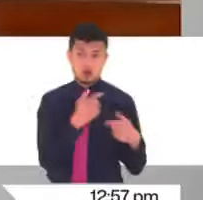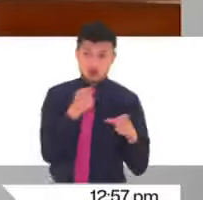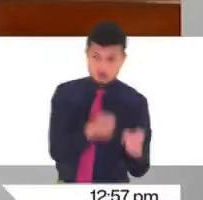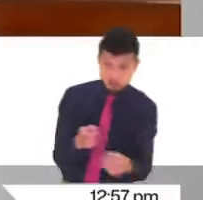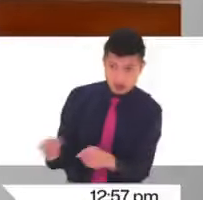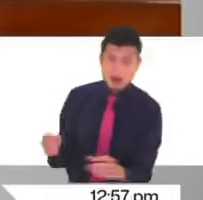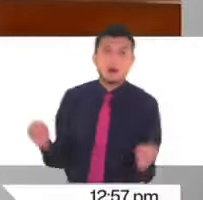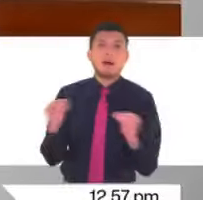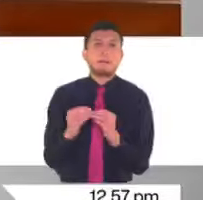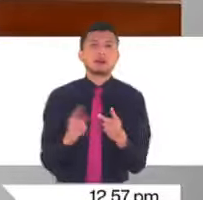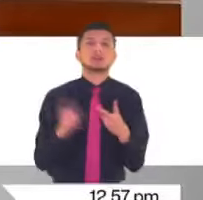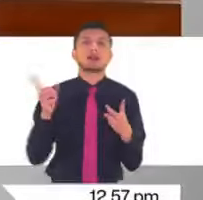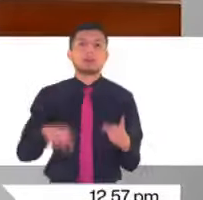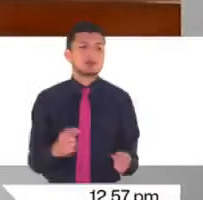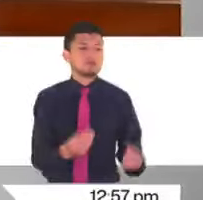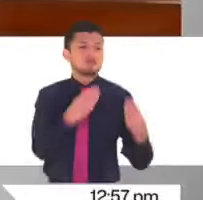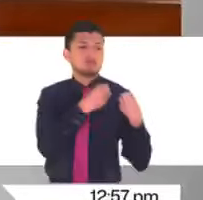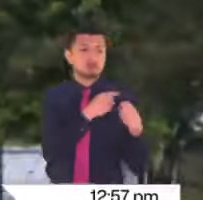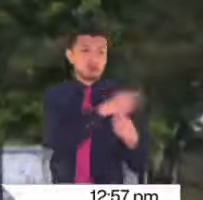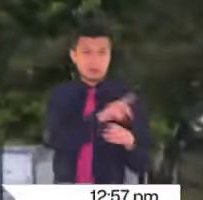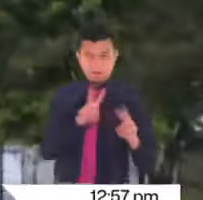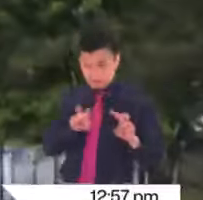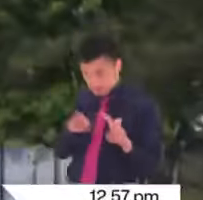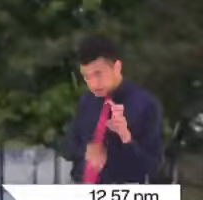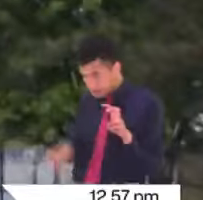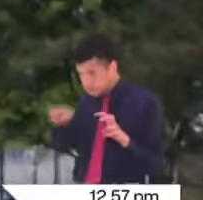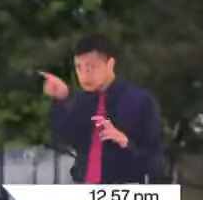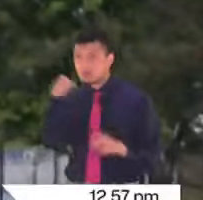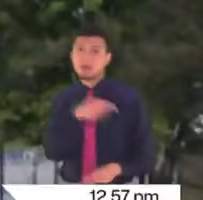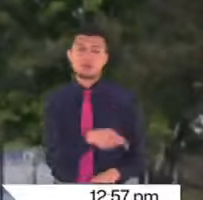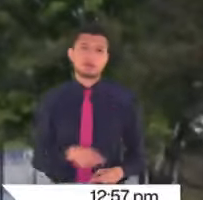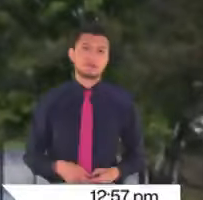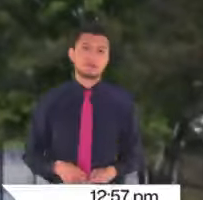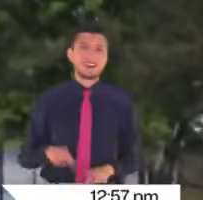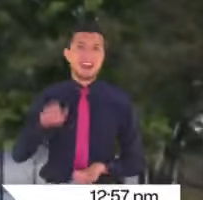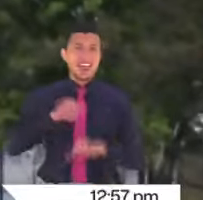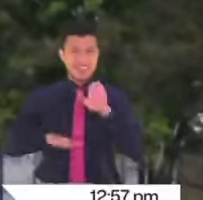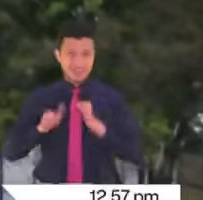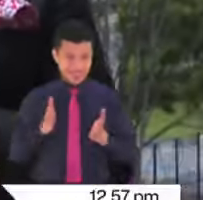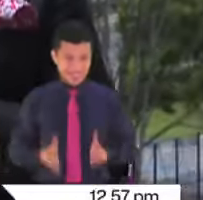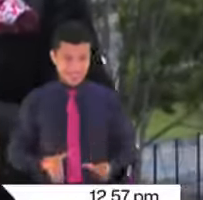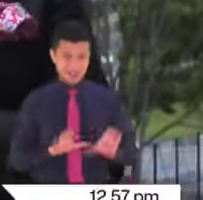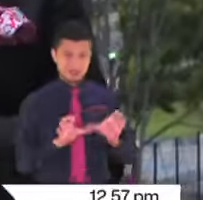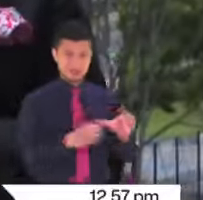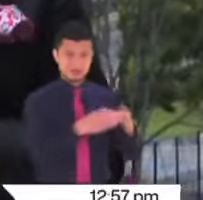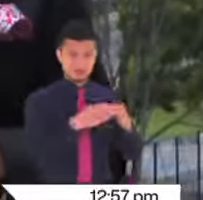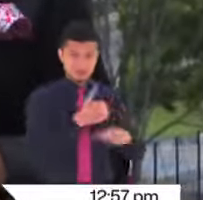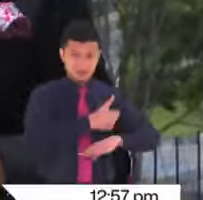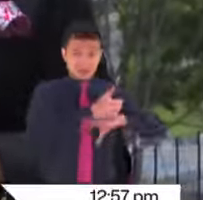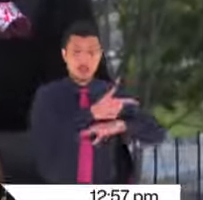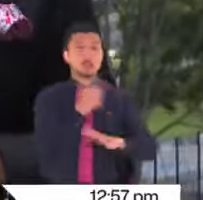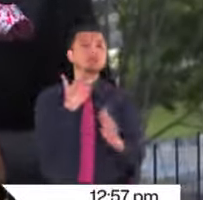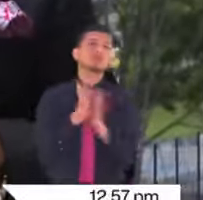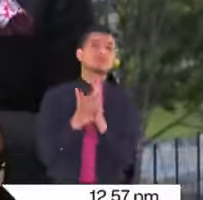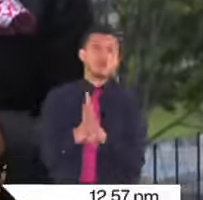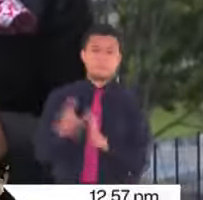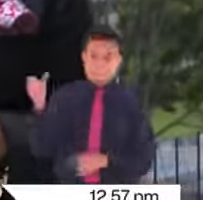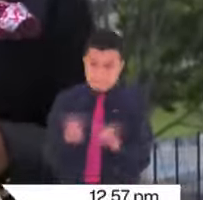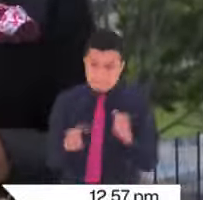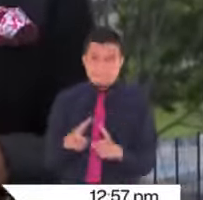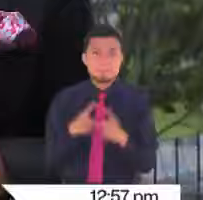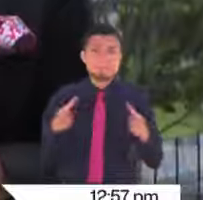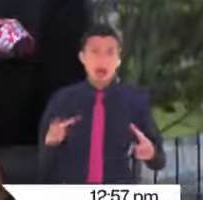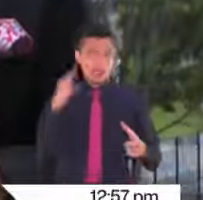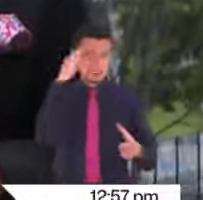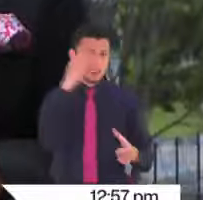también les asignan funciones de inteligencia. La defensora del pueblo, Iris Marín, pidió mayor pie de fuerza y